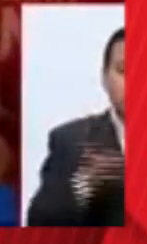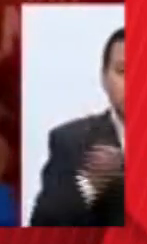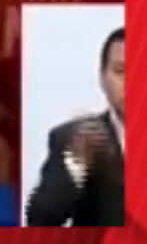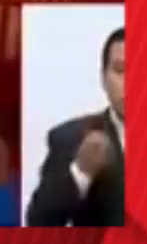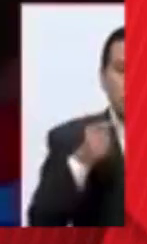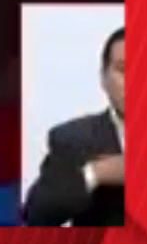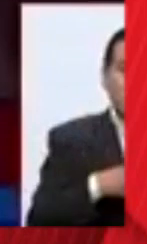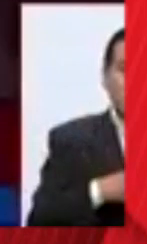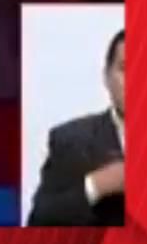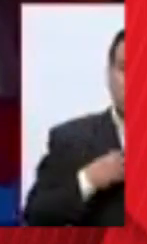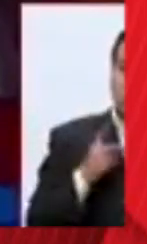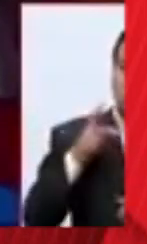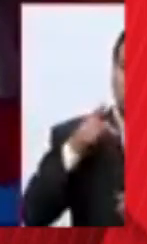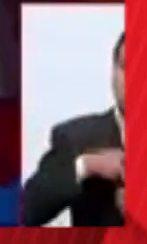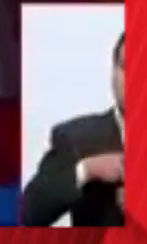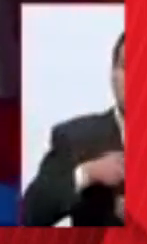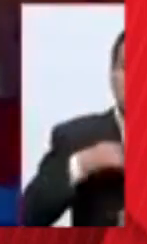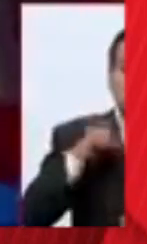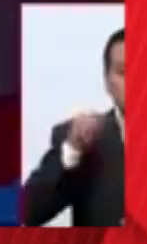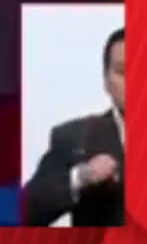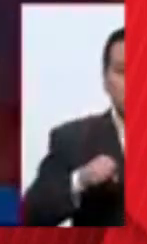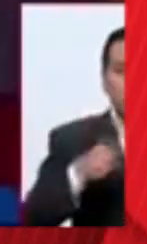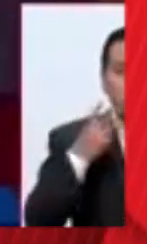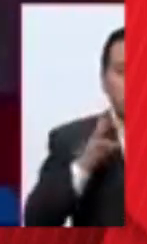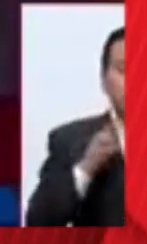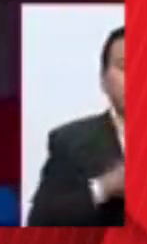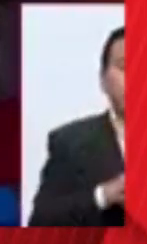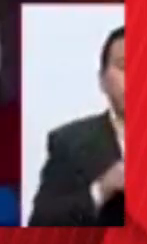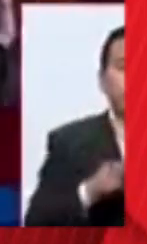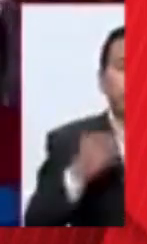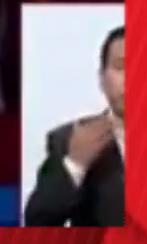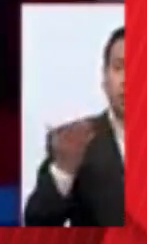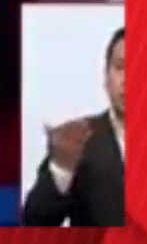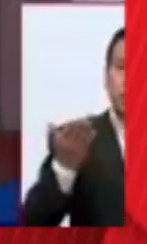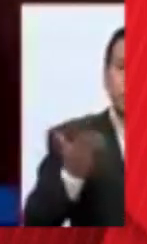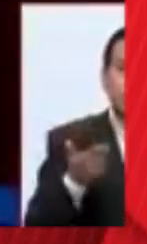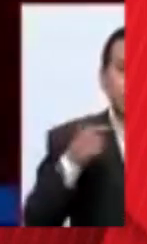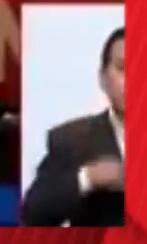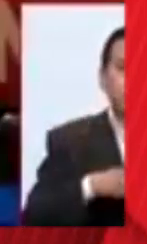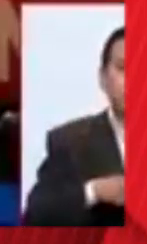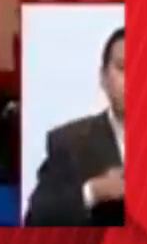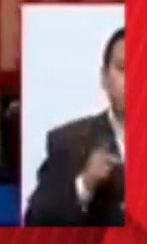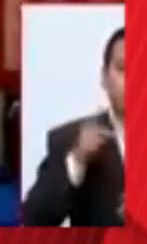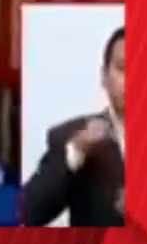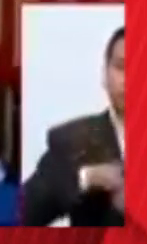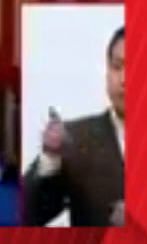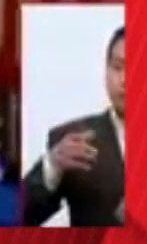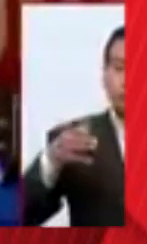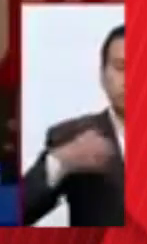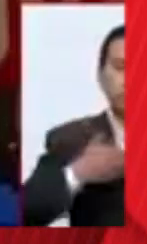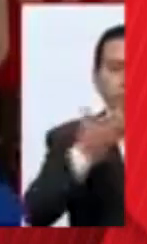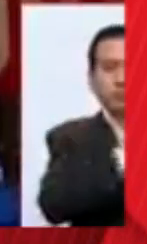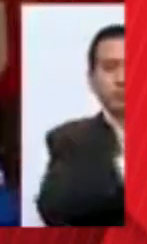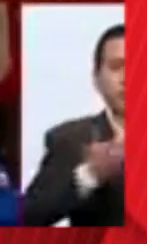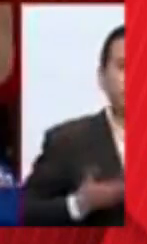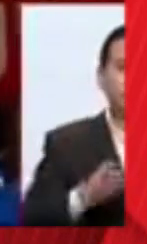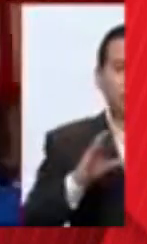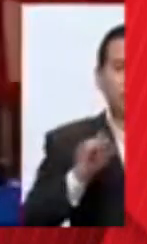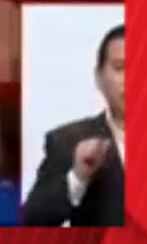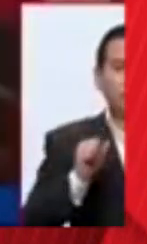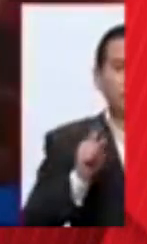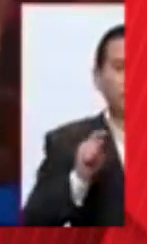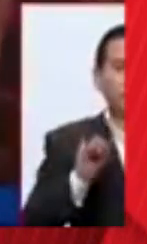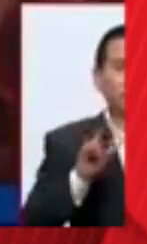evaluación. Participamos, participo o no, pero agradezco por la invitación a participar en la posesión del hermano Pedro Castillo.